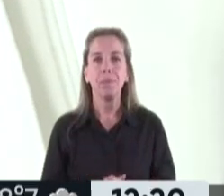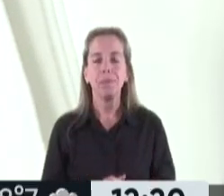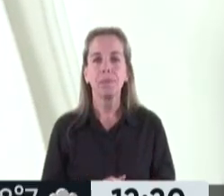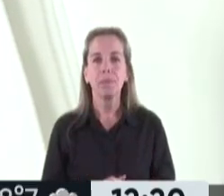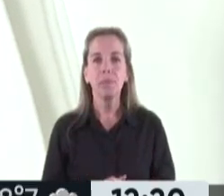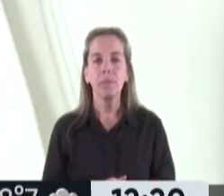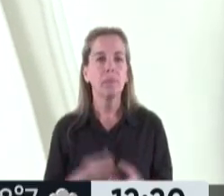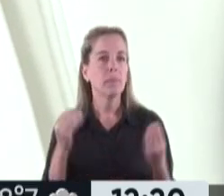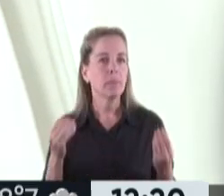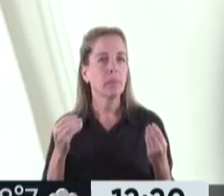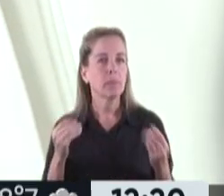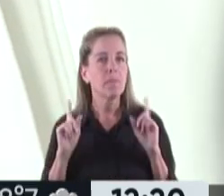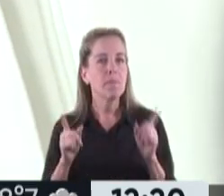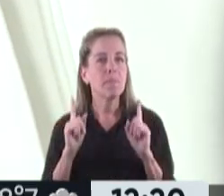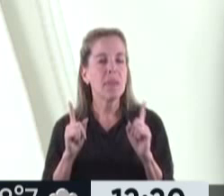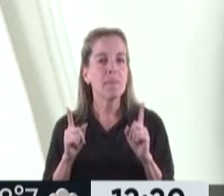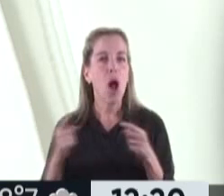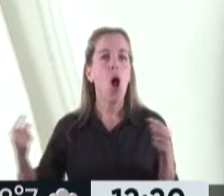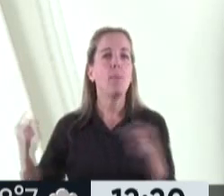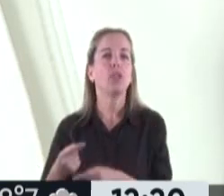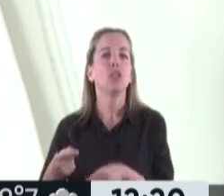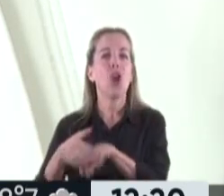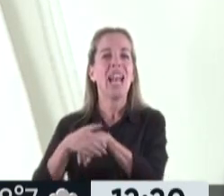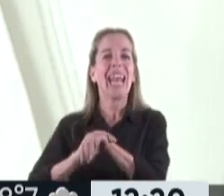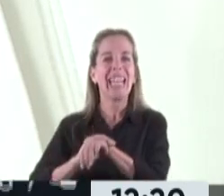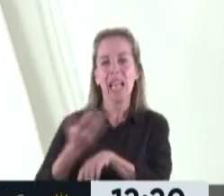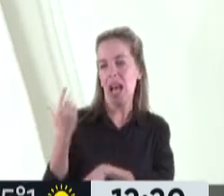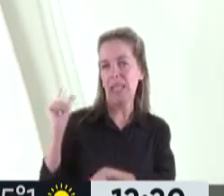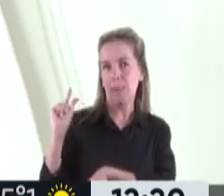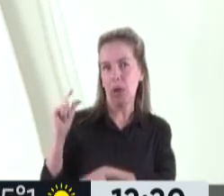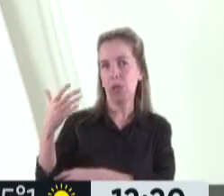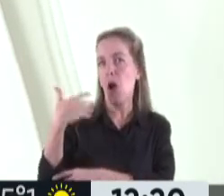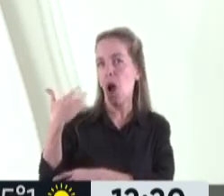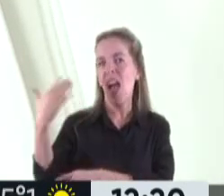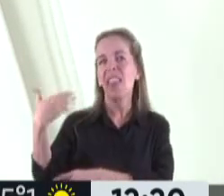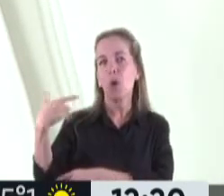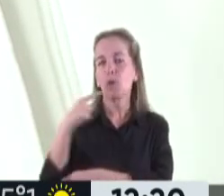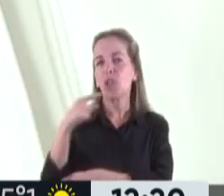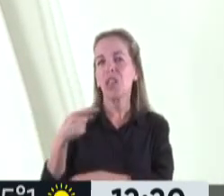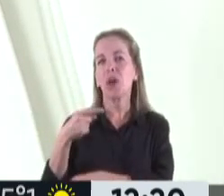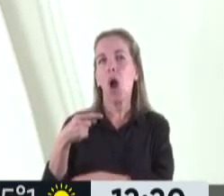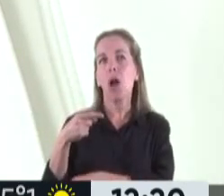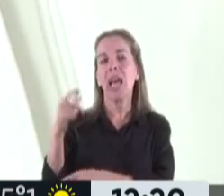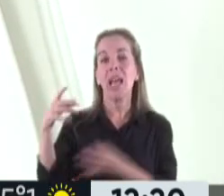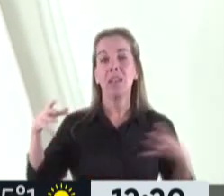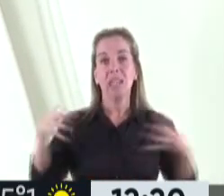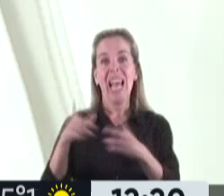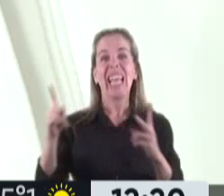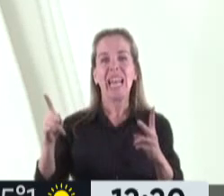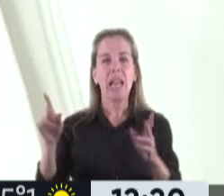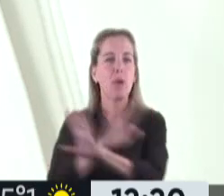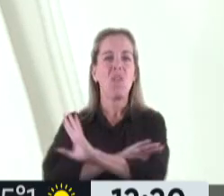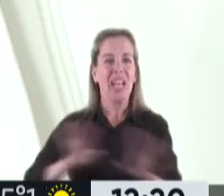el endurecimiento del discurso de la oposición. Larreta hace poco habló de que quería exterminar el kirchnerismo. Le pregunto esto como dirigente, como